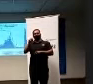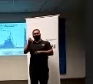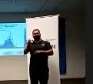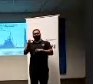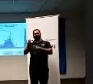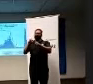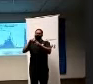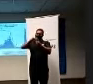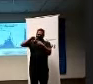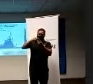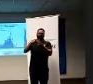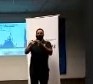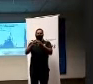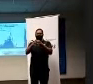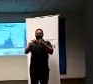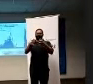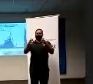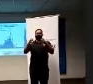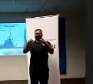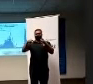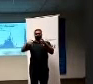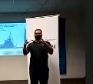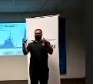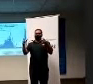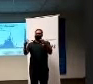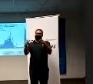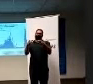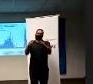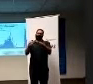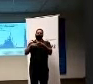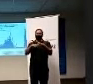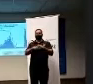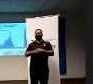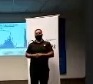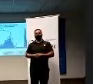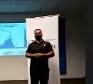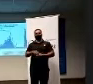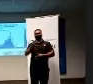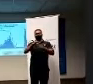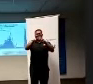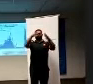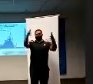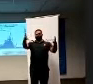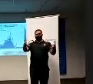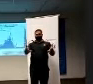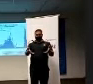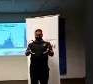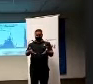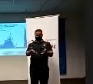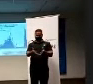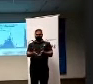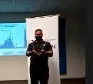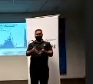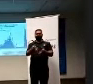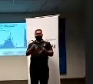Como le mencioné al principio también con los casos mundiales, tal vez con esta introducción otra vez